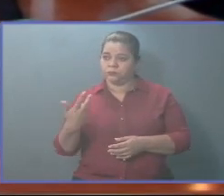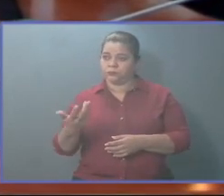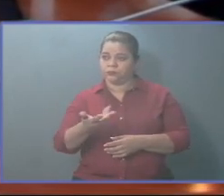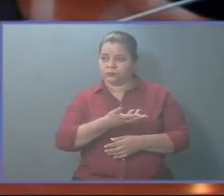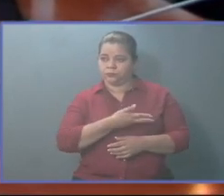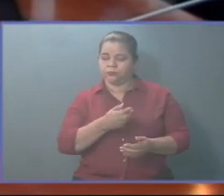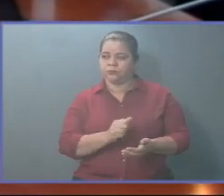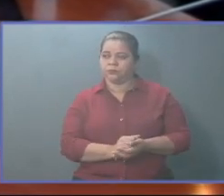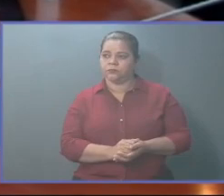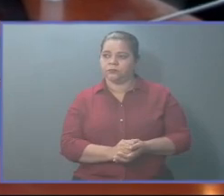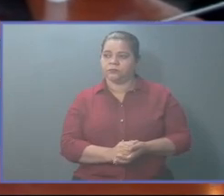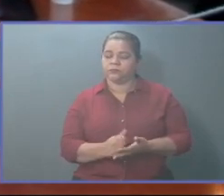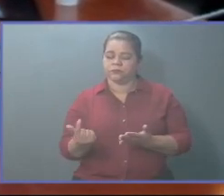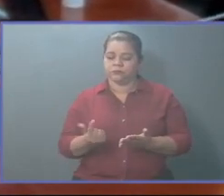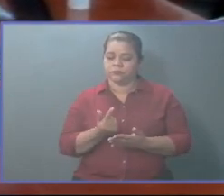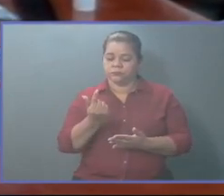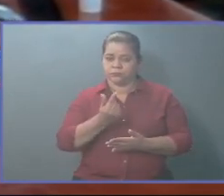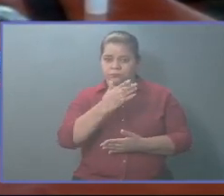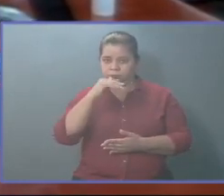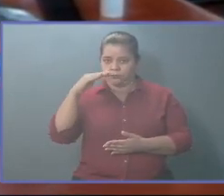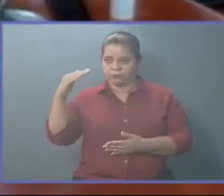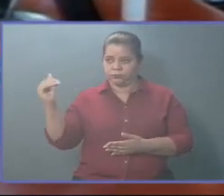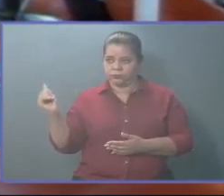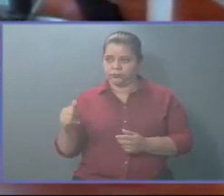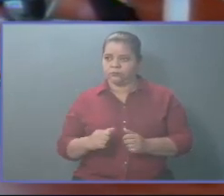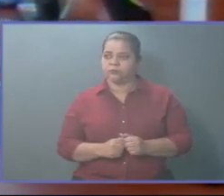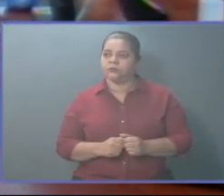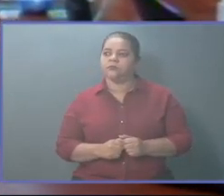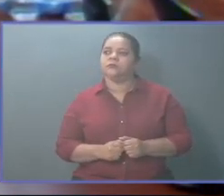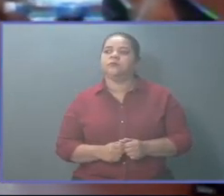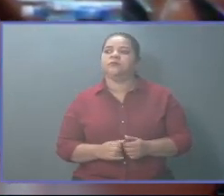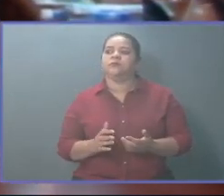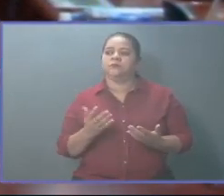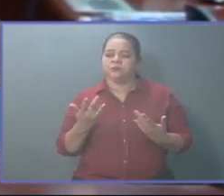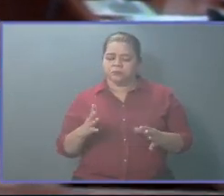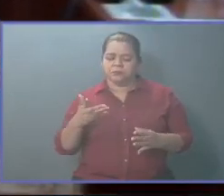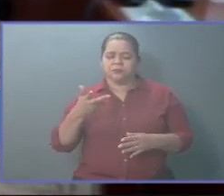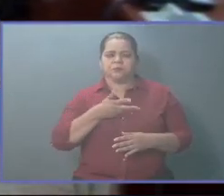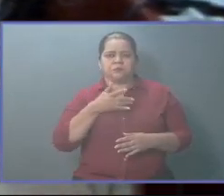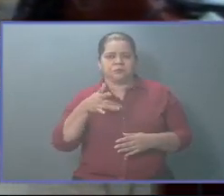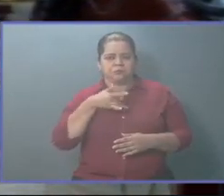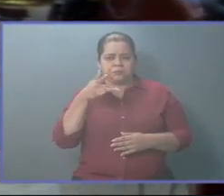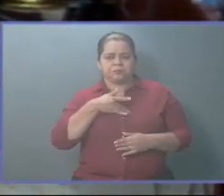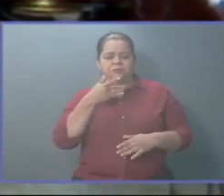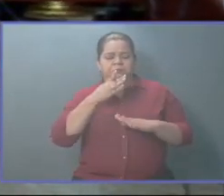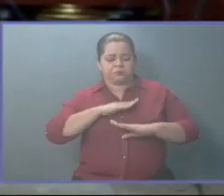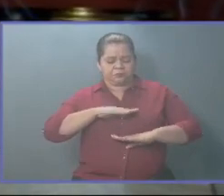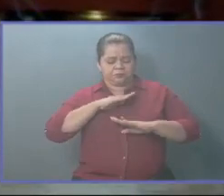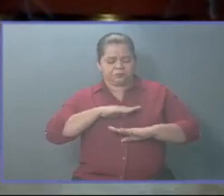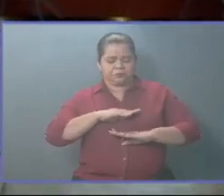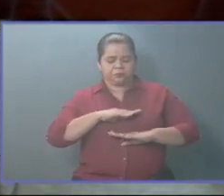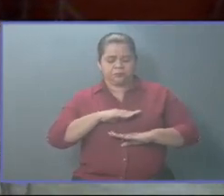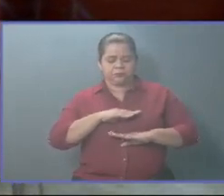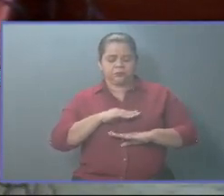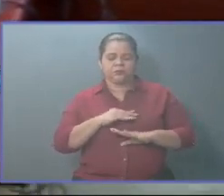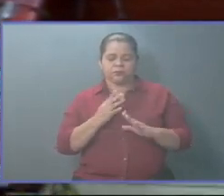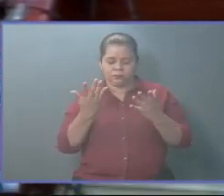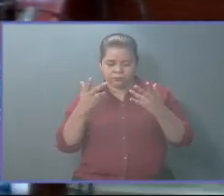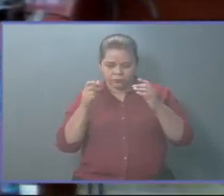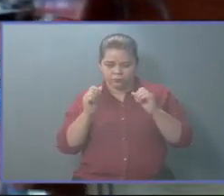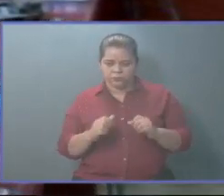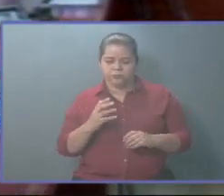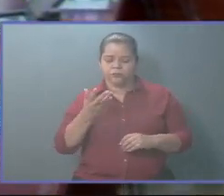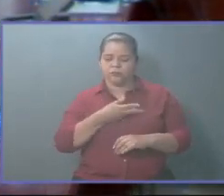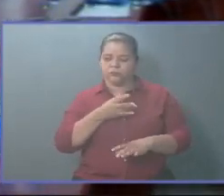como Universidad de El Salvador es motivo de muchísima satisfacción el poder